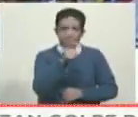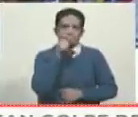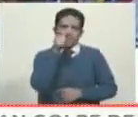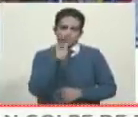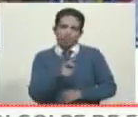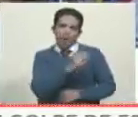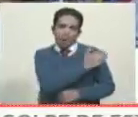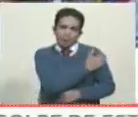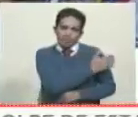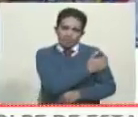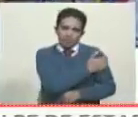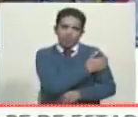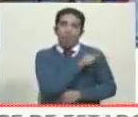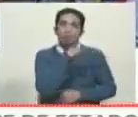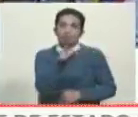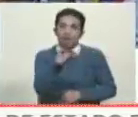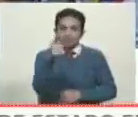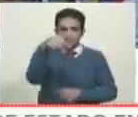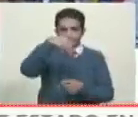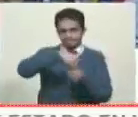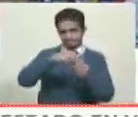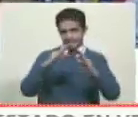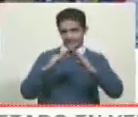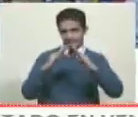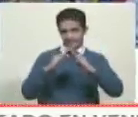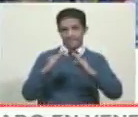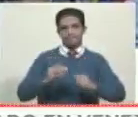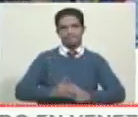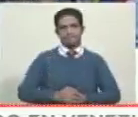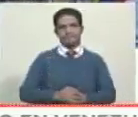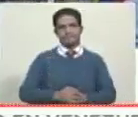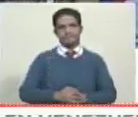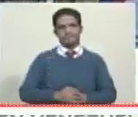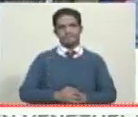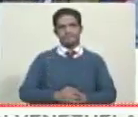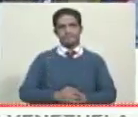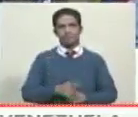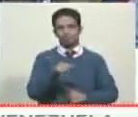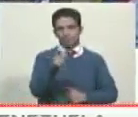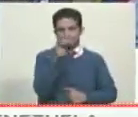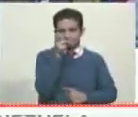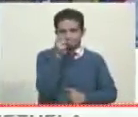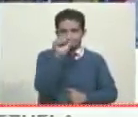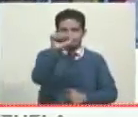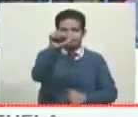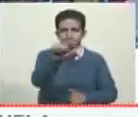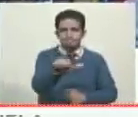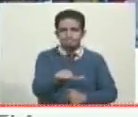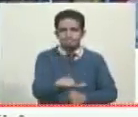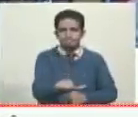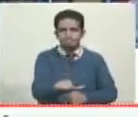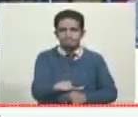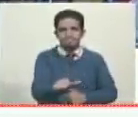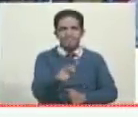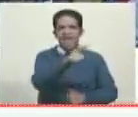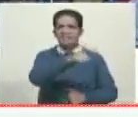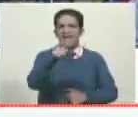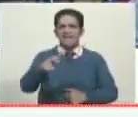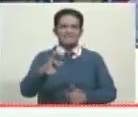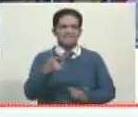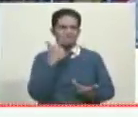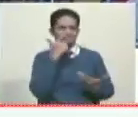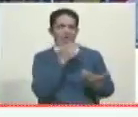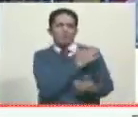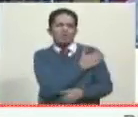señora opositora que está en su casa que escucha a los locos y locas de la derecha